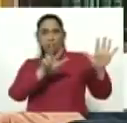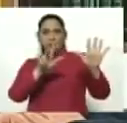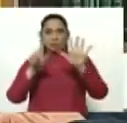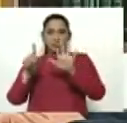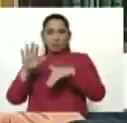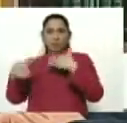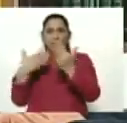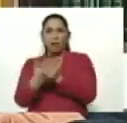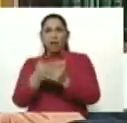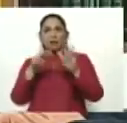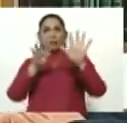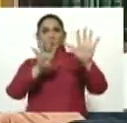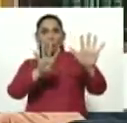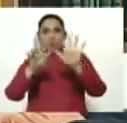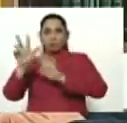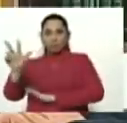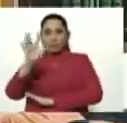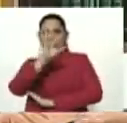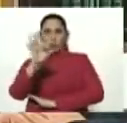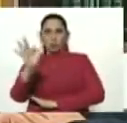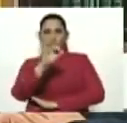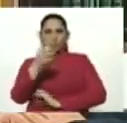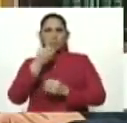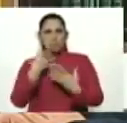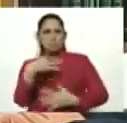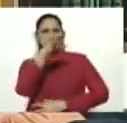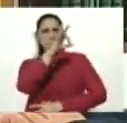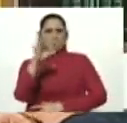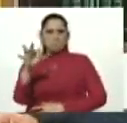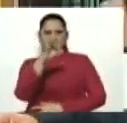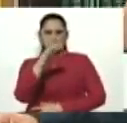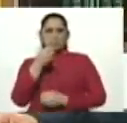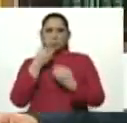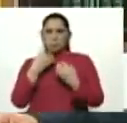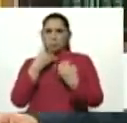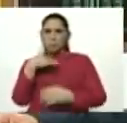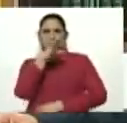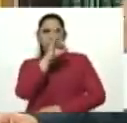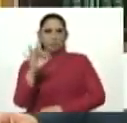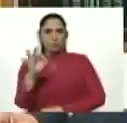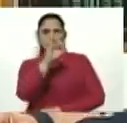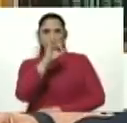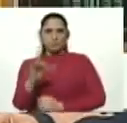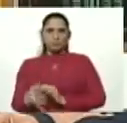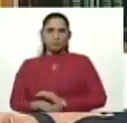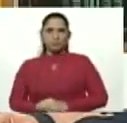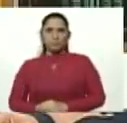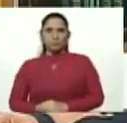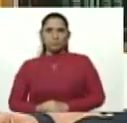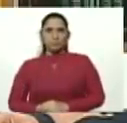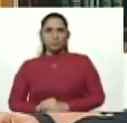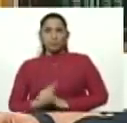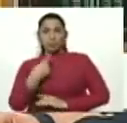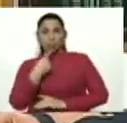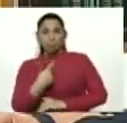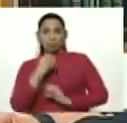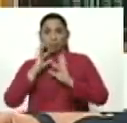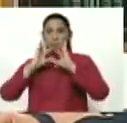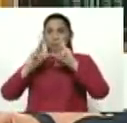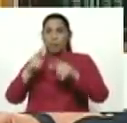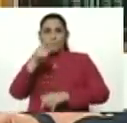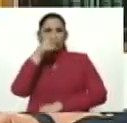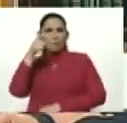al 93%. Buen porcentaje, muy buen porcentaje. Dice aquí el comentario, se